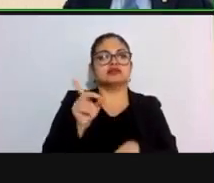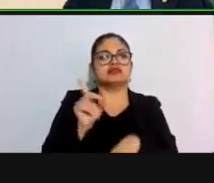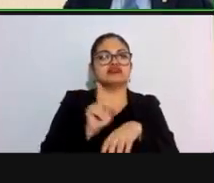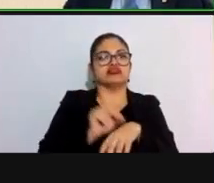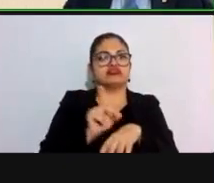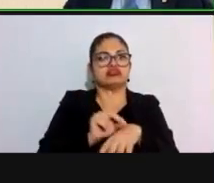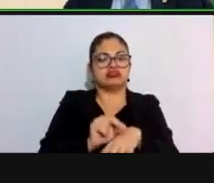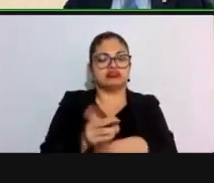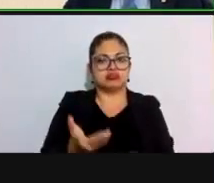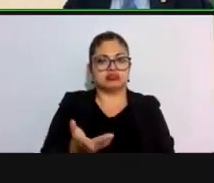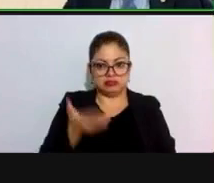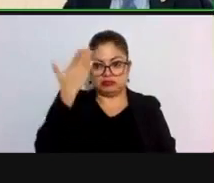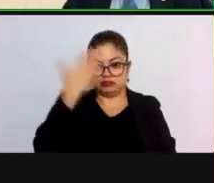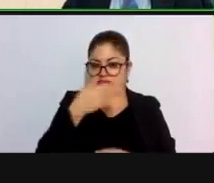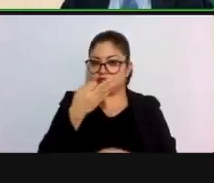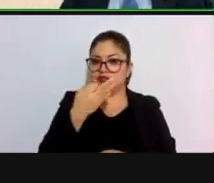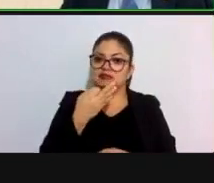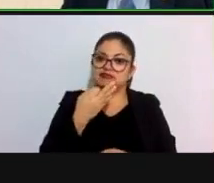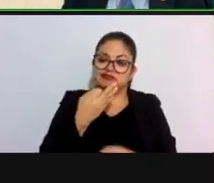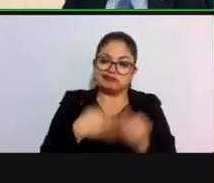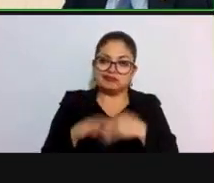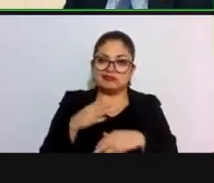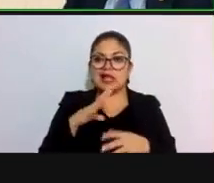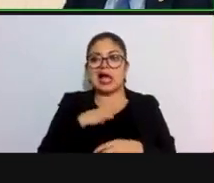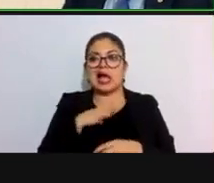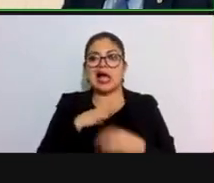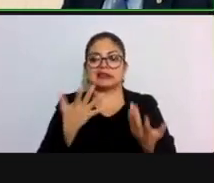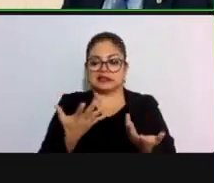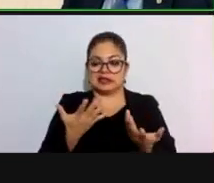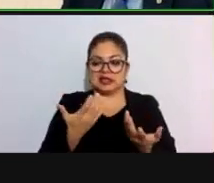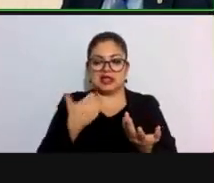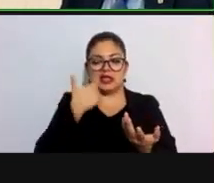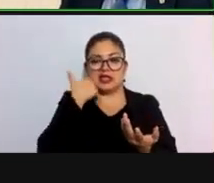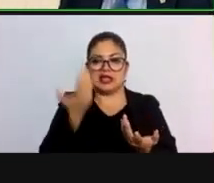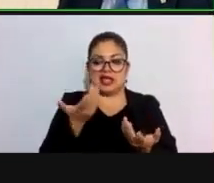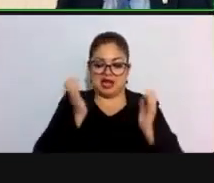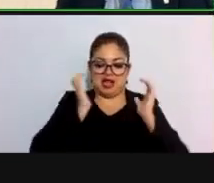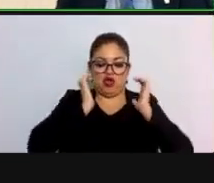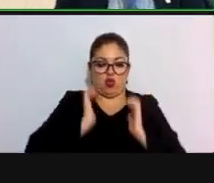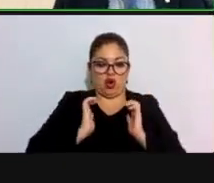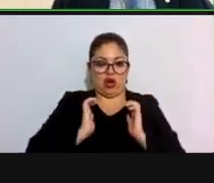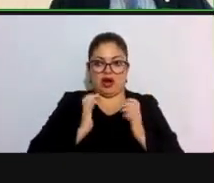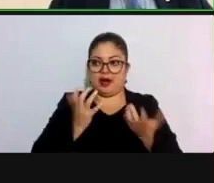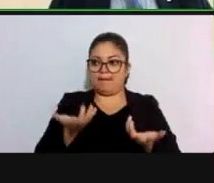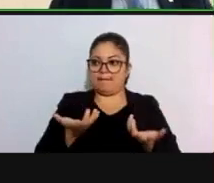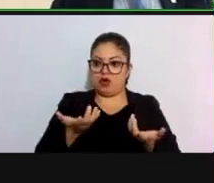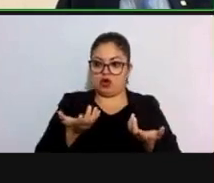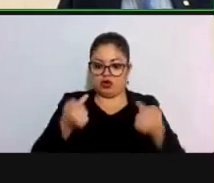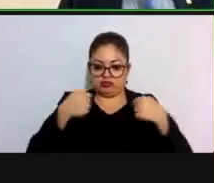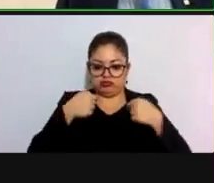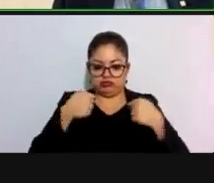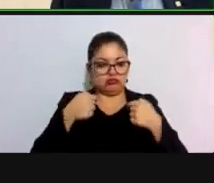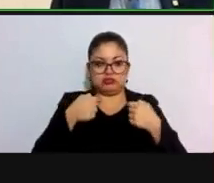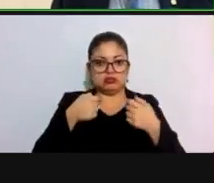practican lo hacen por conseguir un mejor físico y no necesariamente por mejorar su salud,